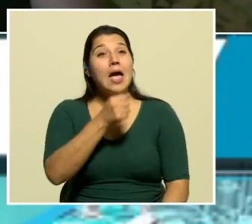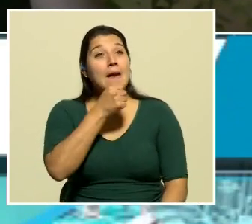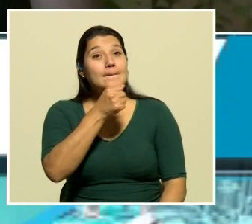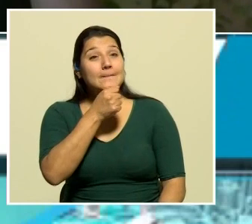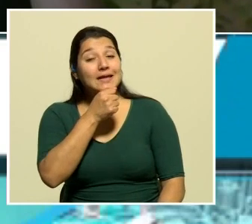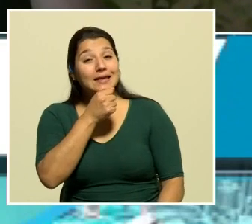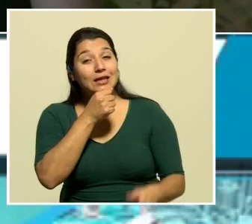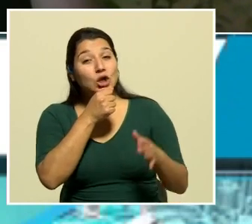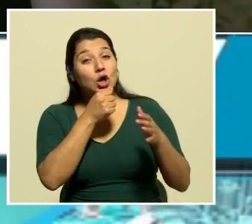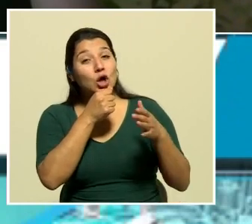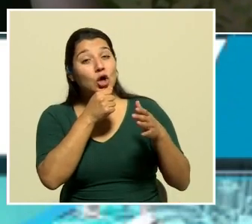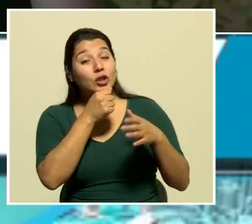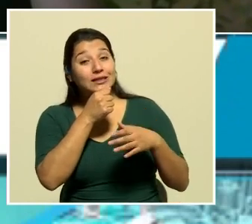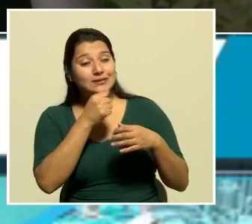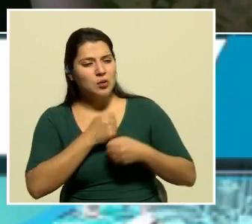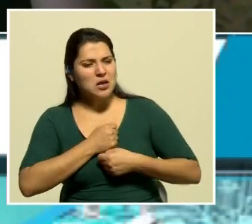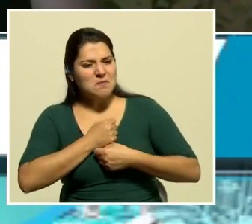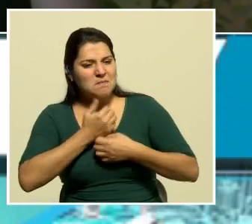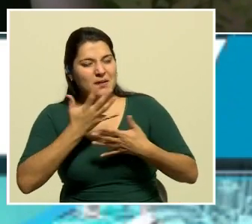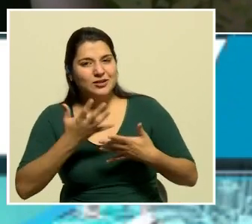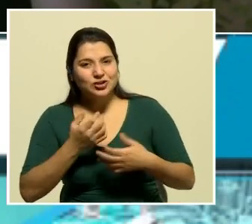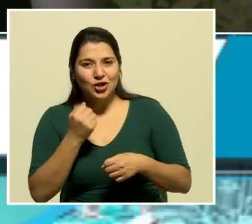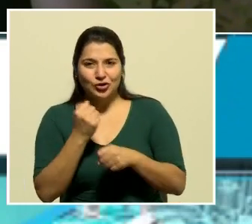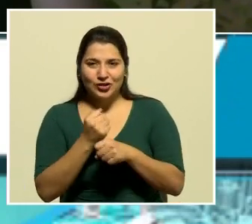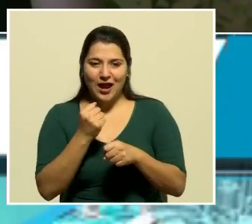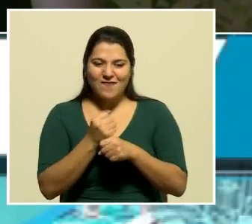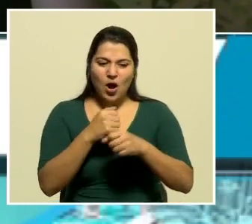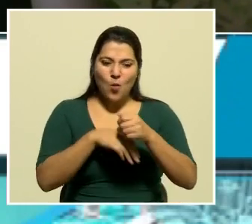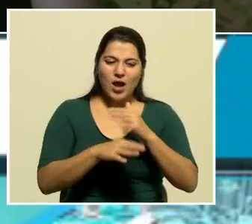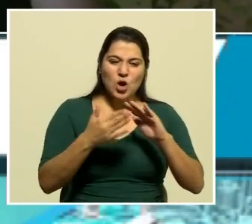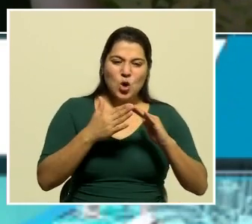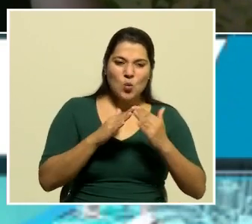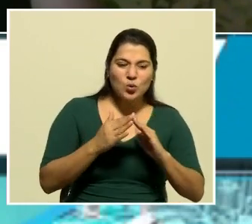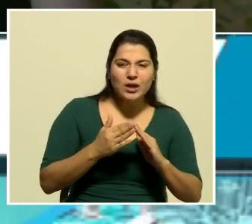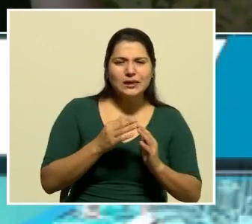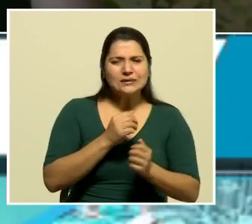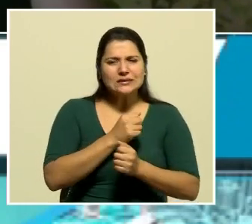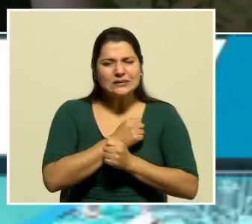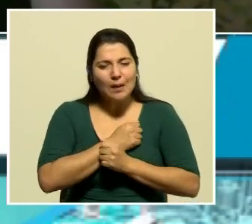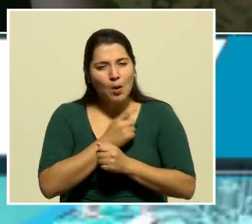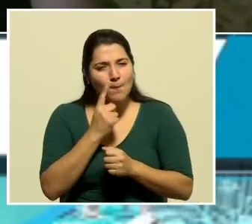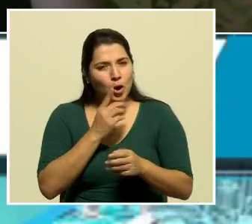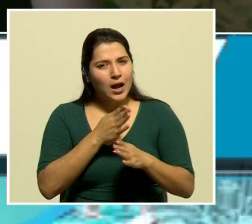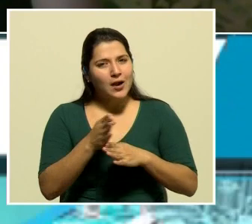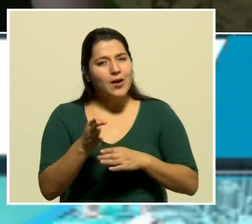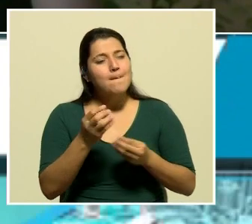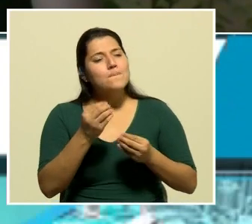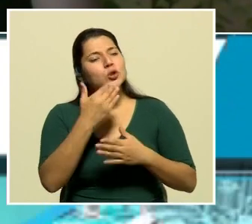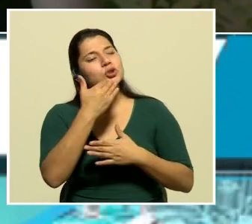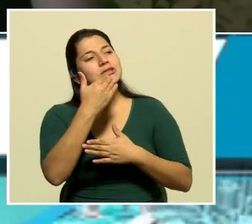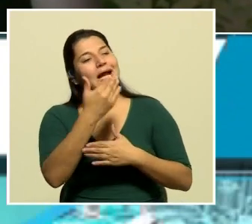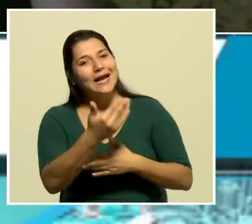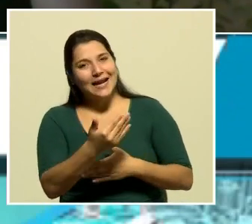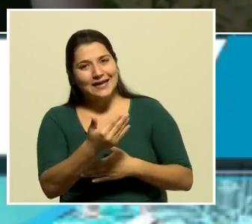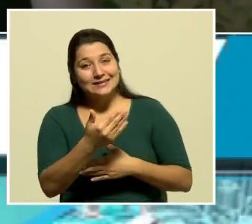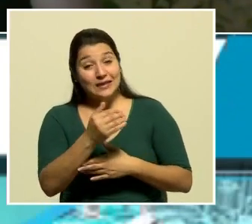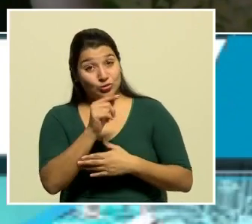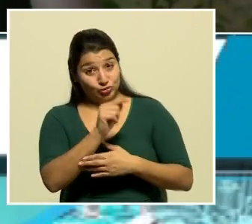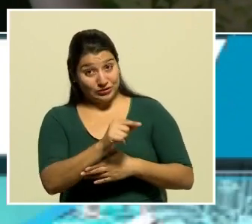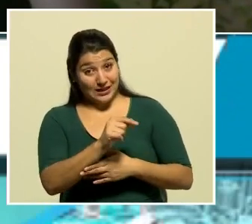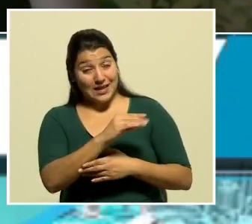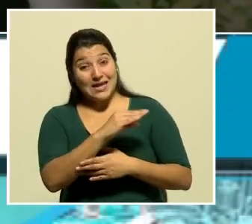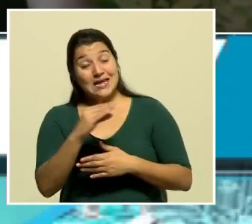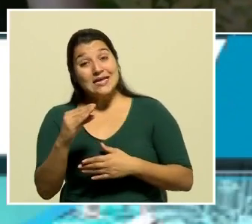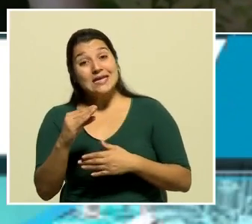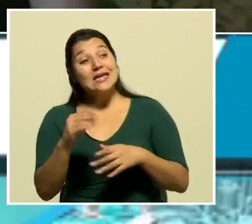Periodismo, expresión, trabajo en la comunidad, vocación. Muchísimas gracias a vos y a